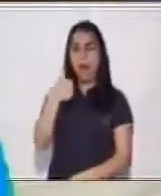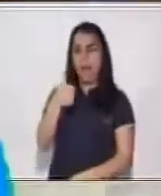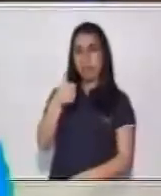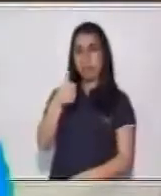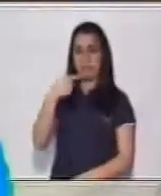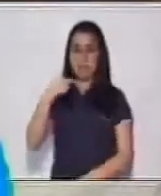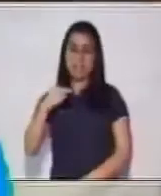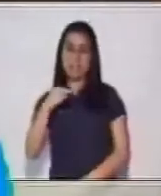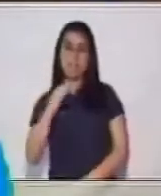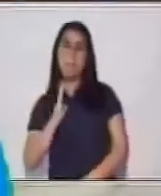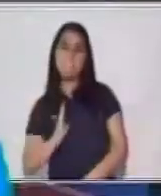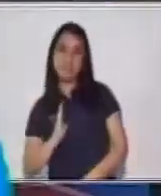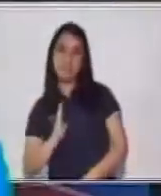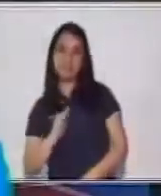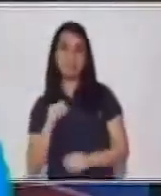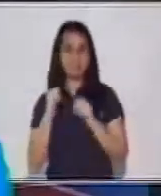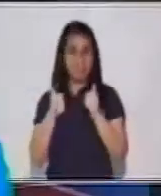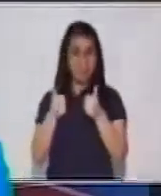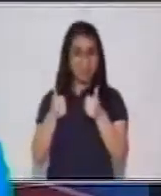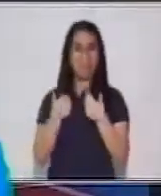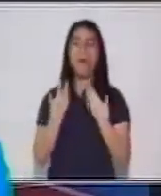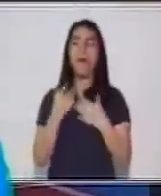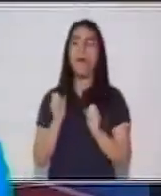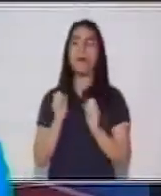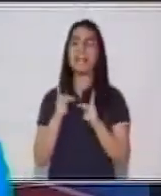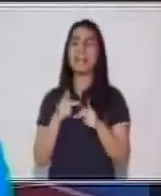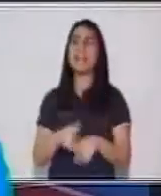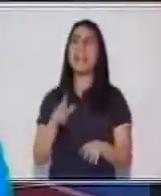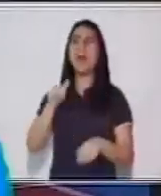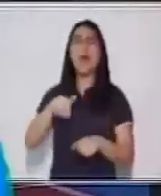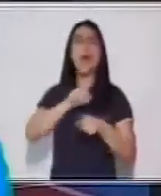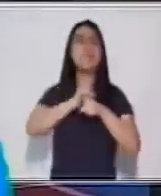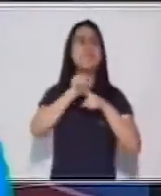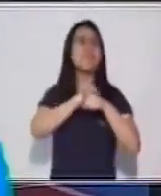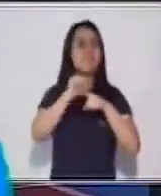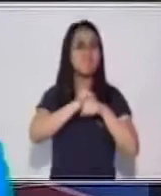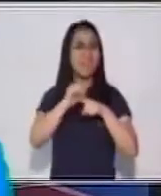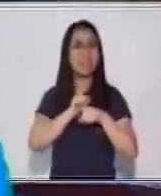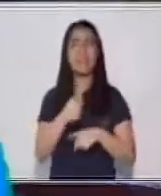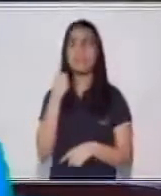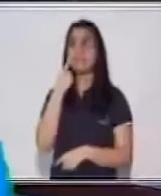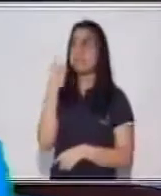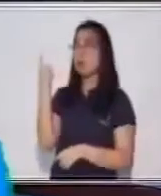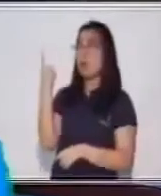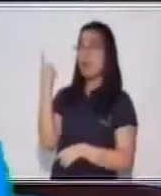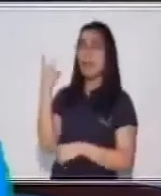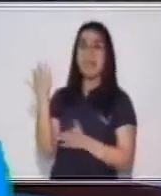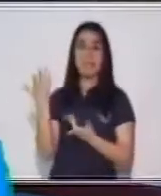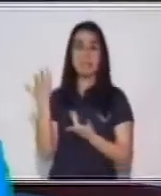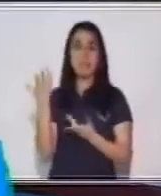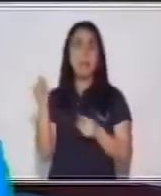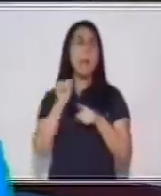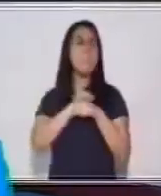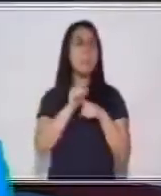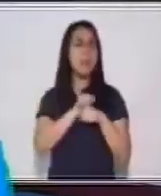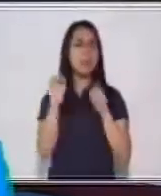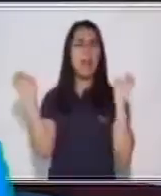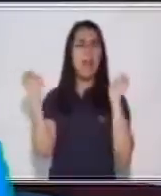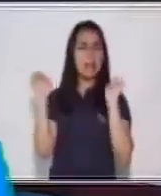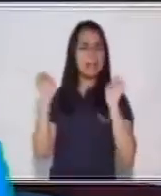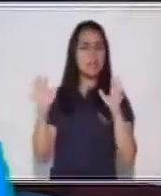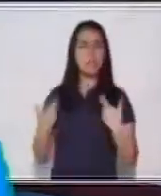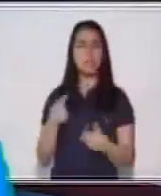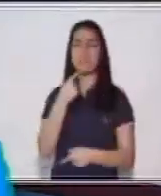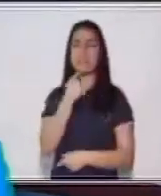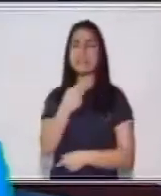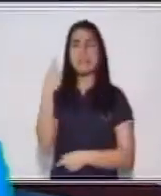a realizar algunas prácticas. Tenemos aquí este ejercicio y nos dice,